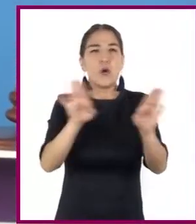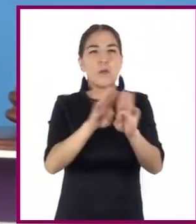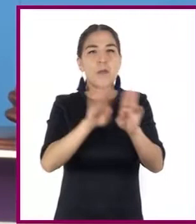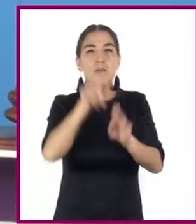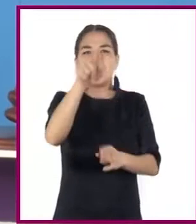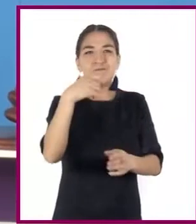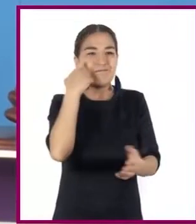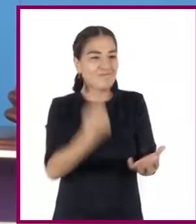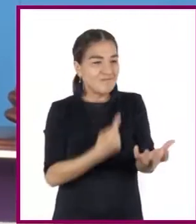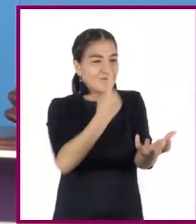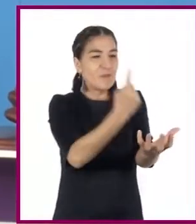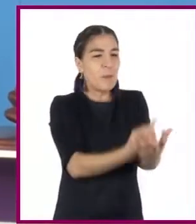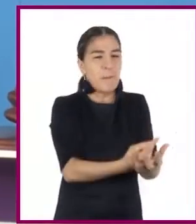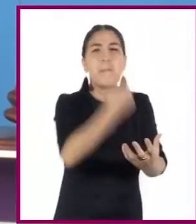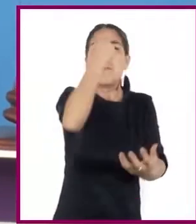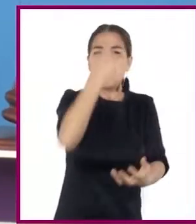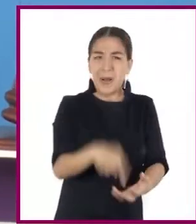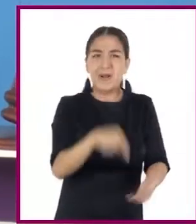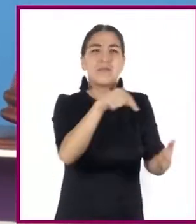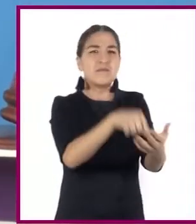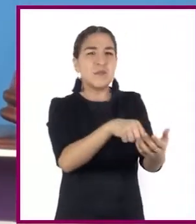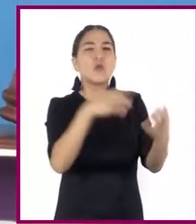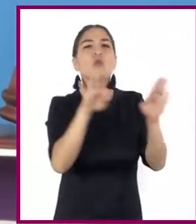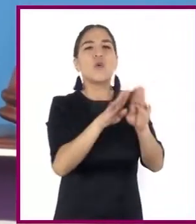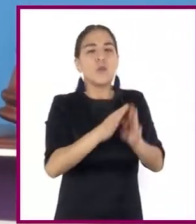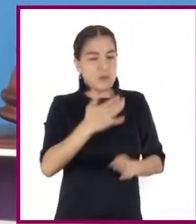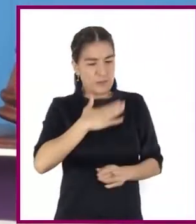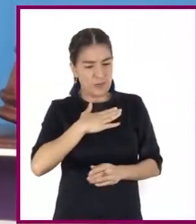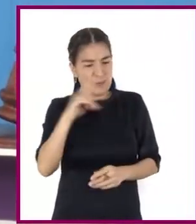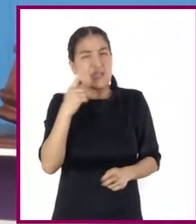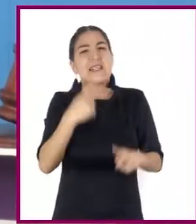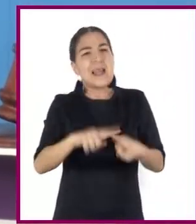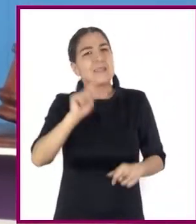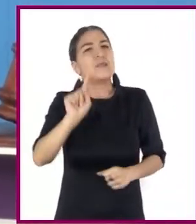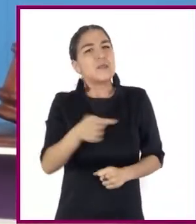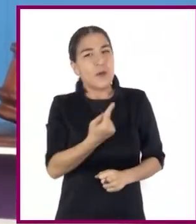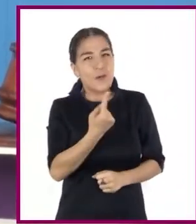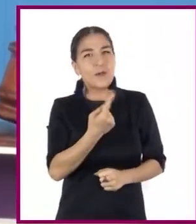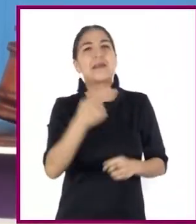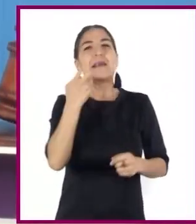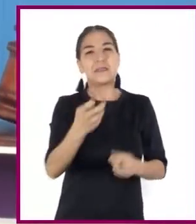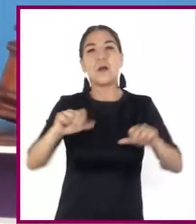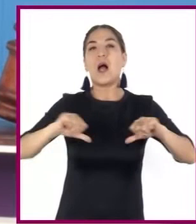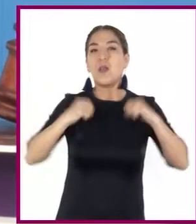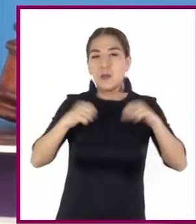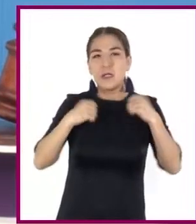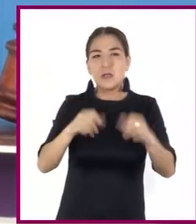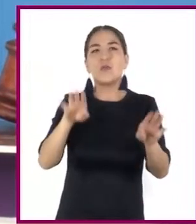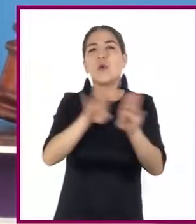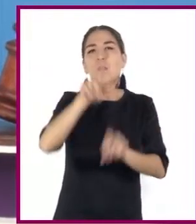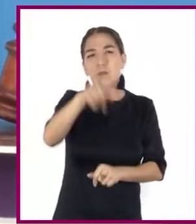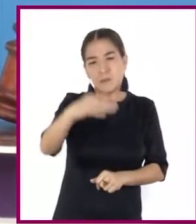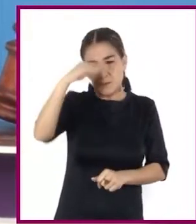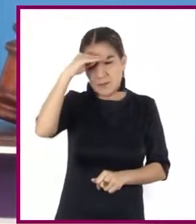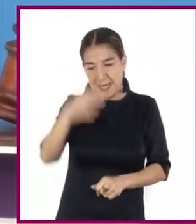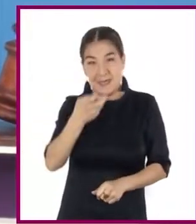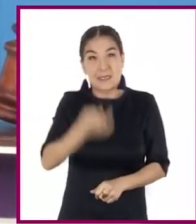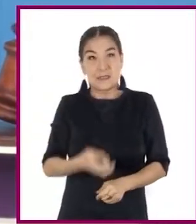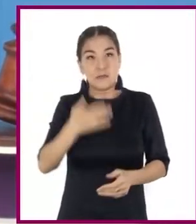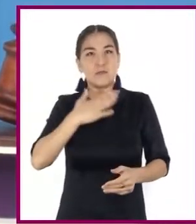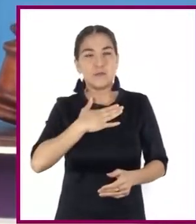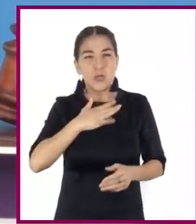pertenencia nos ayudan a definir qué y quiénes somos. Y como adolescentes se pueden ubicar en estos